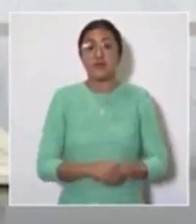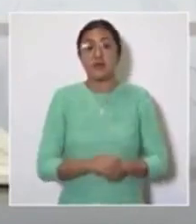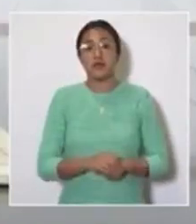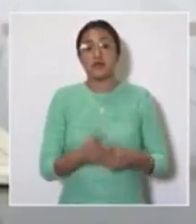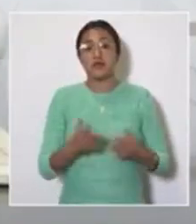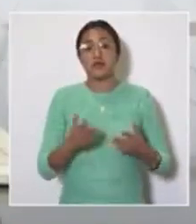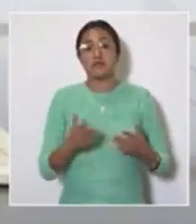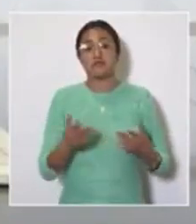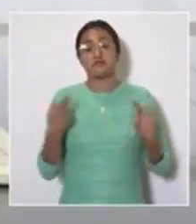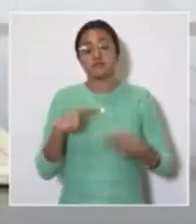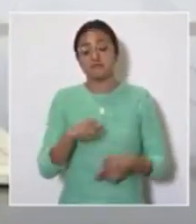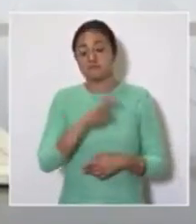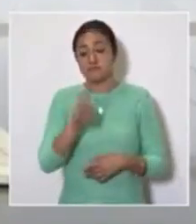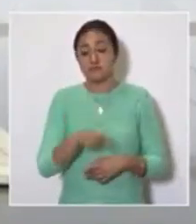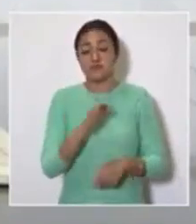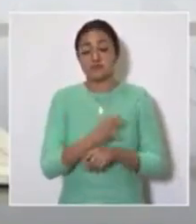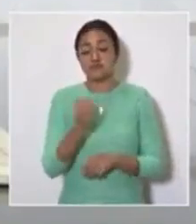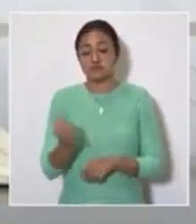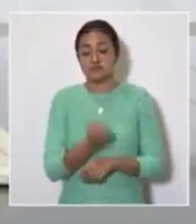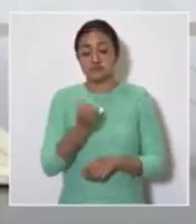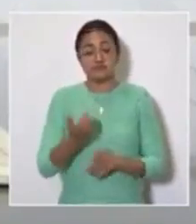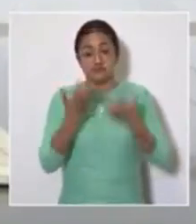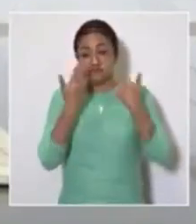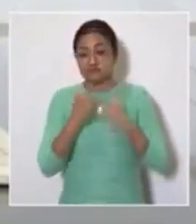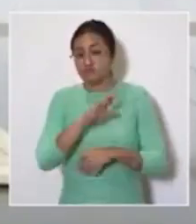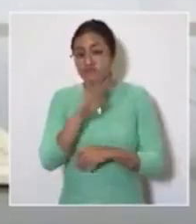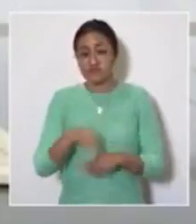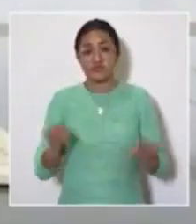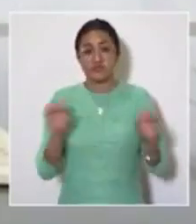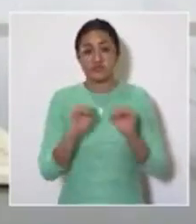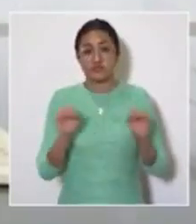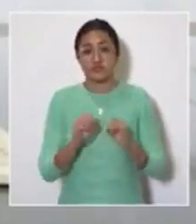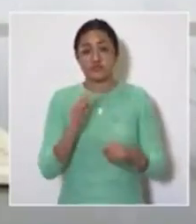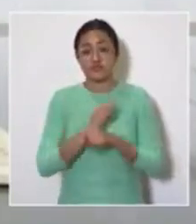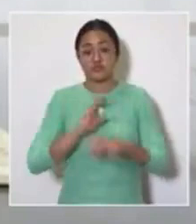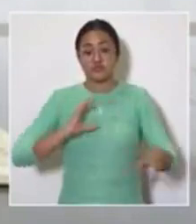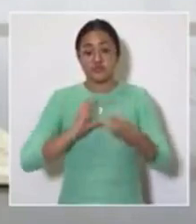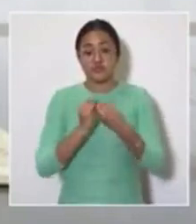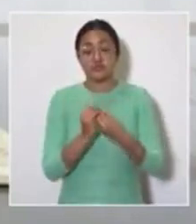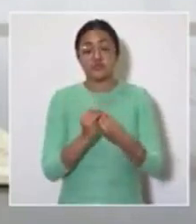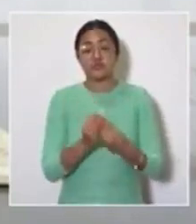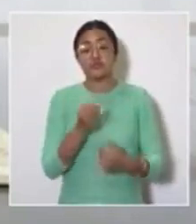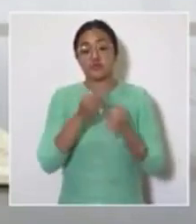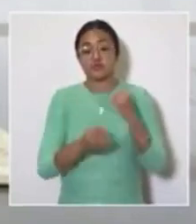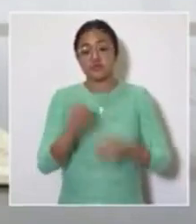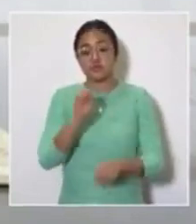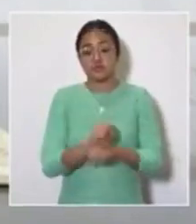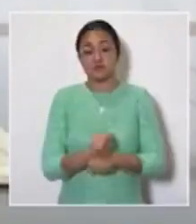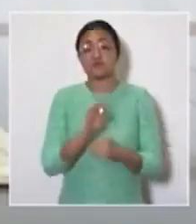lo que respecta a las defunciones, afortunadamente no hubo defunciones en el acumulado de fin de semana, en las últimas 70.